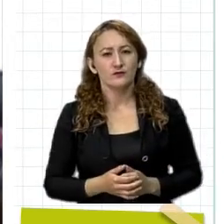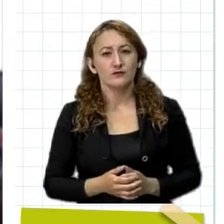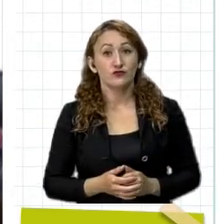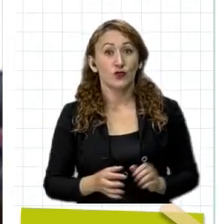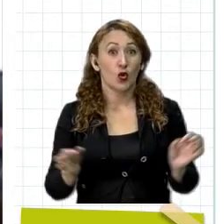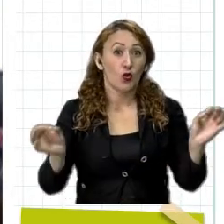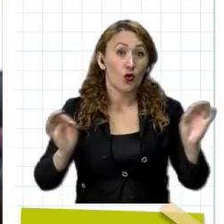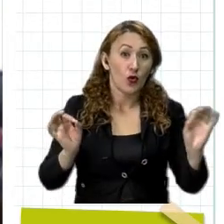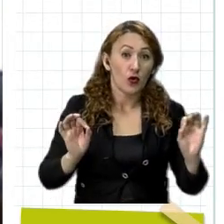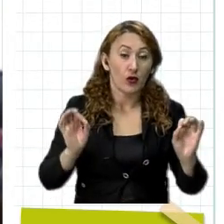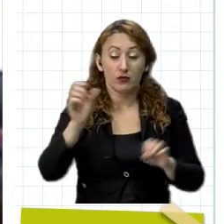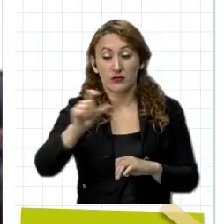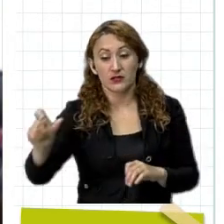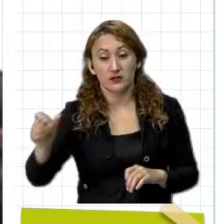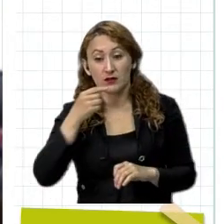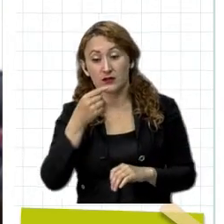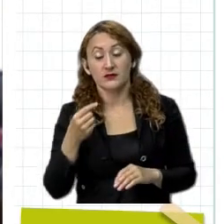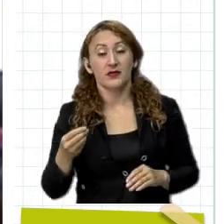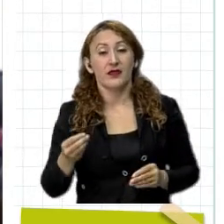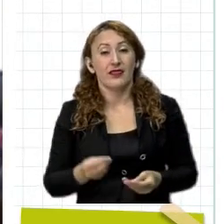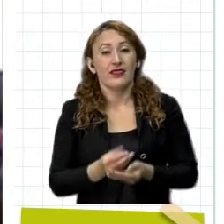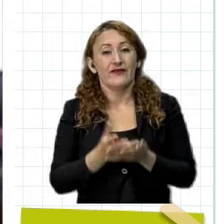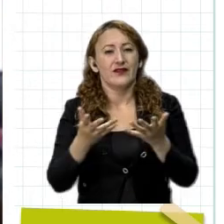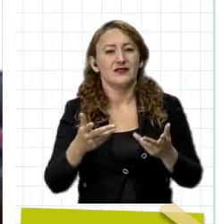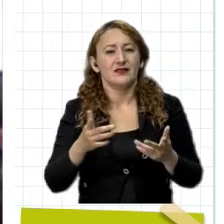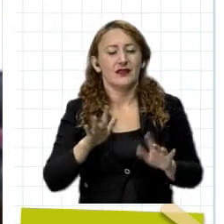que presentan diversidades funcionales?